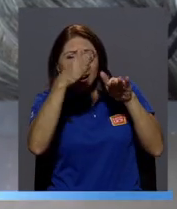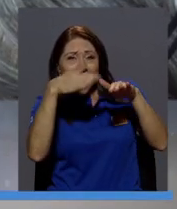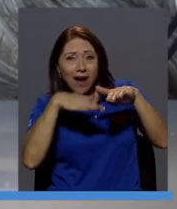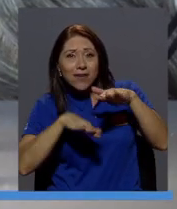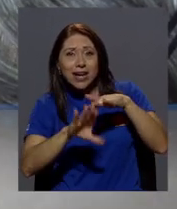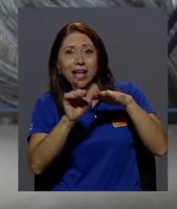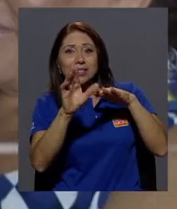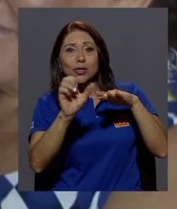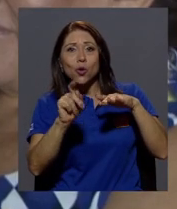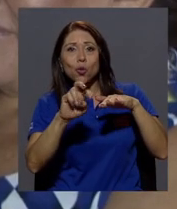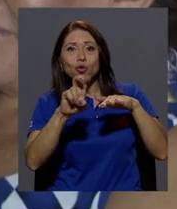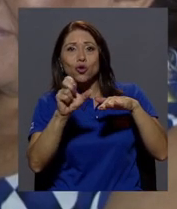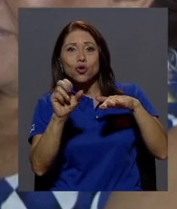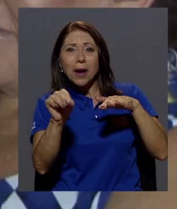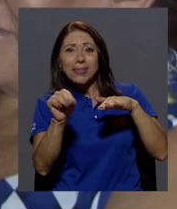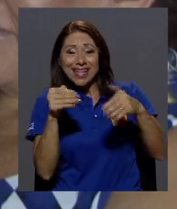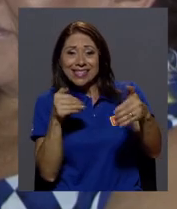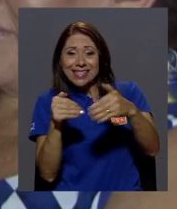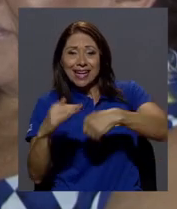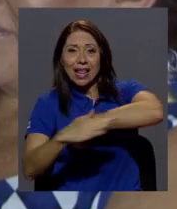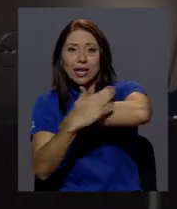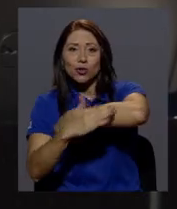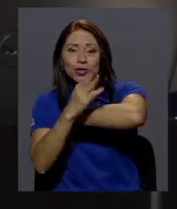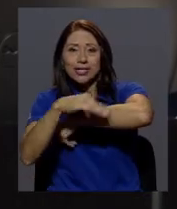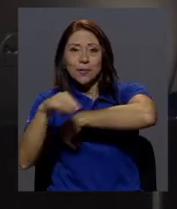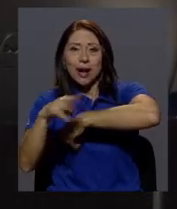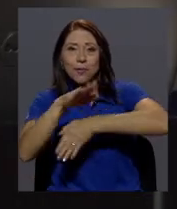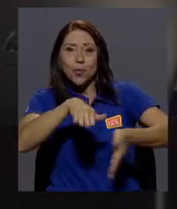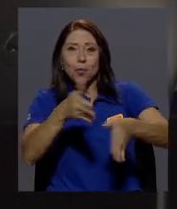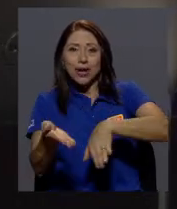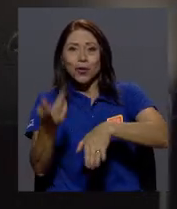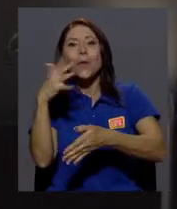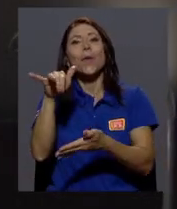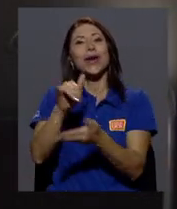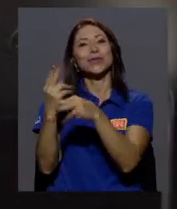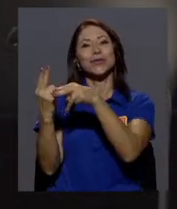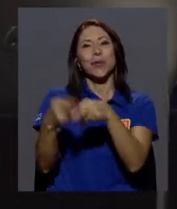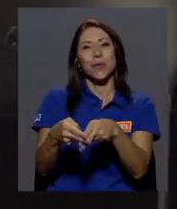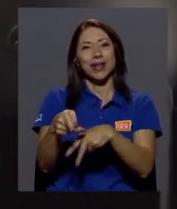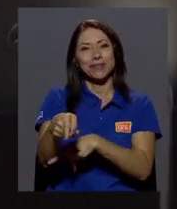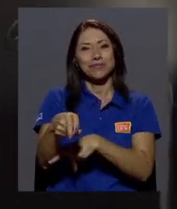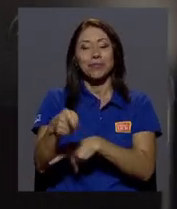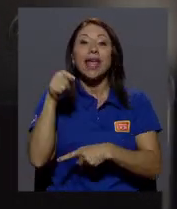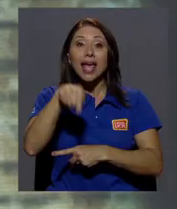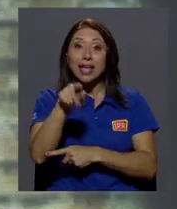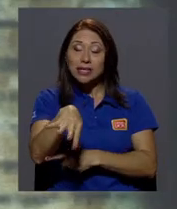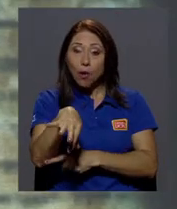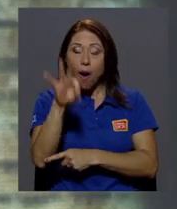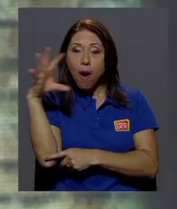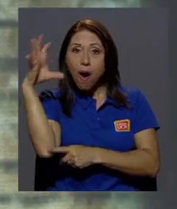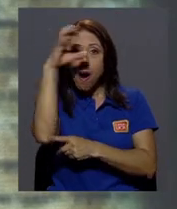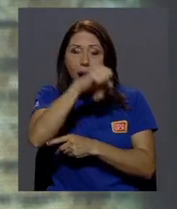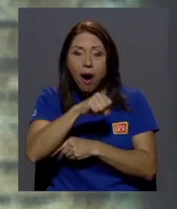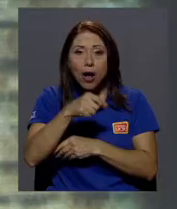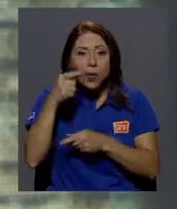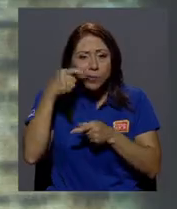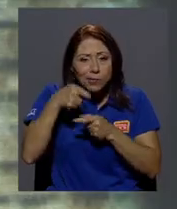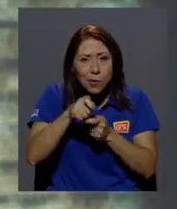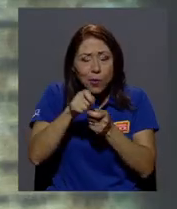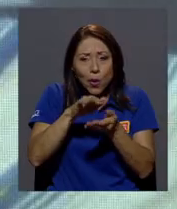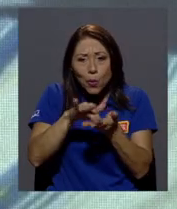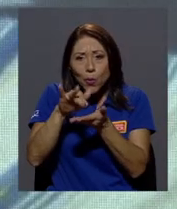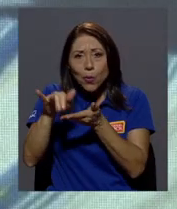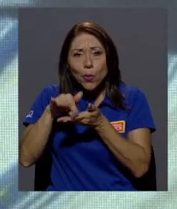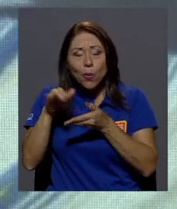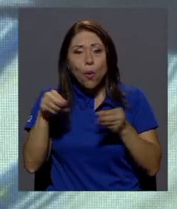en las proximidades de la costa del Mar Muerto. De allí su nombre. Este es uno de los hallazgos arqueológicos más importantes del